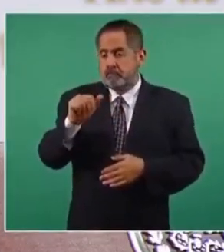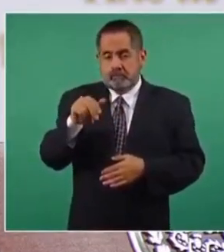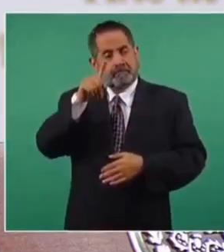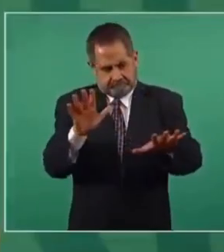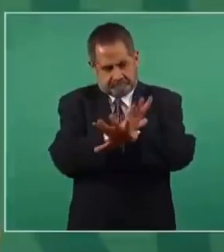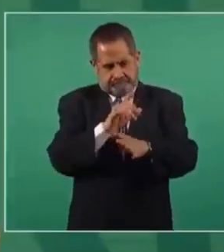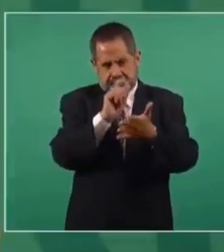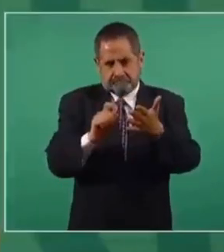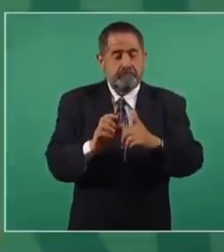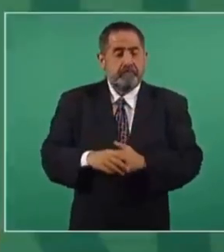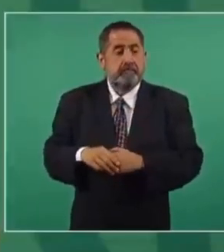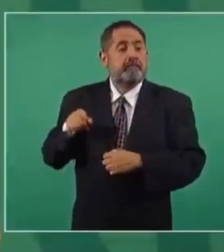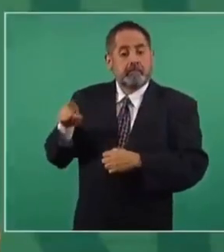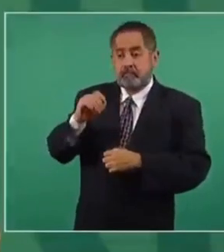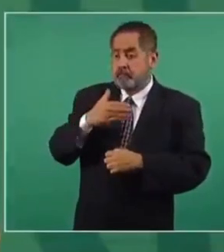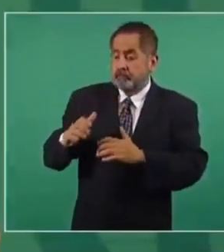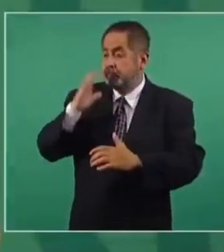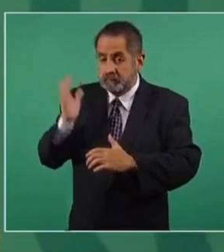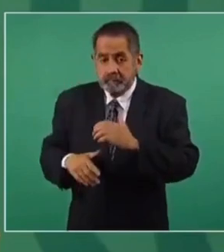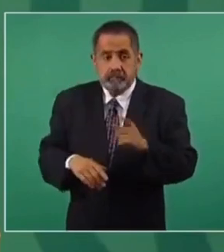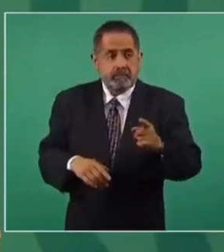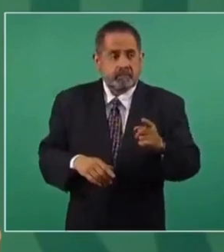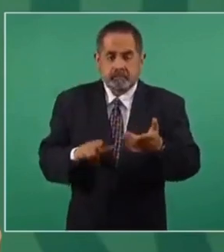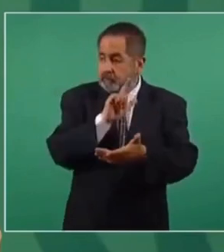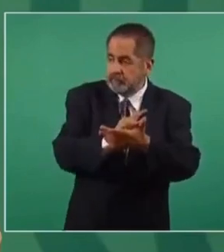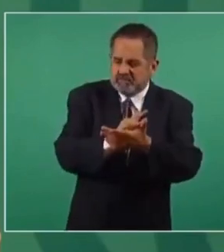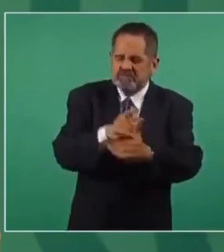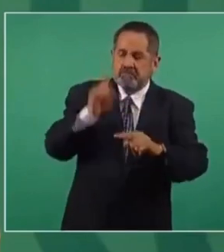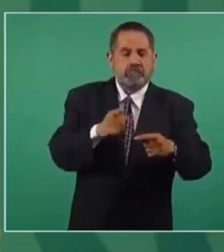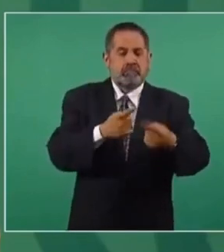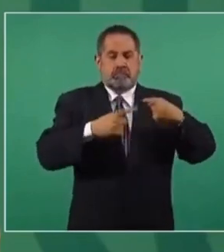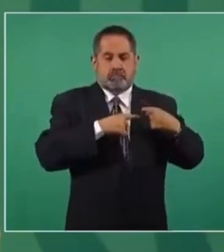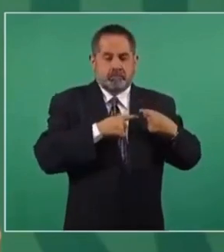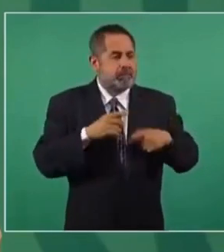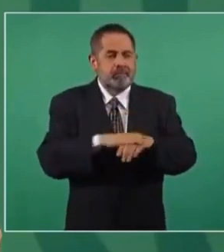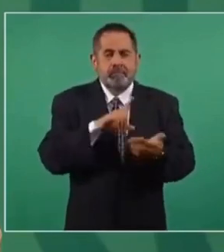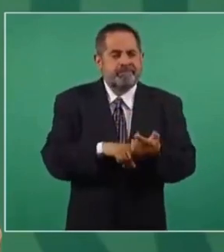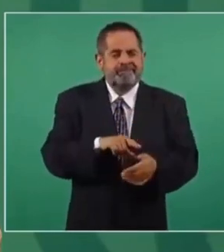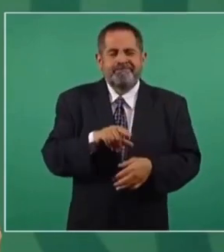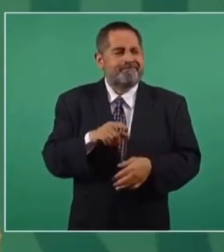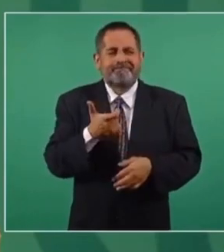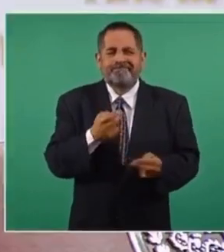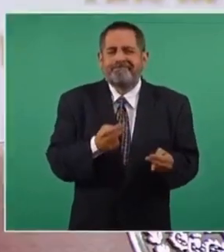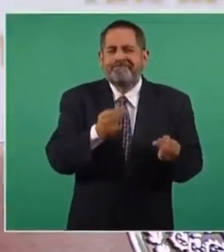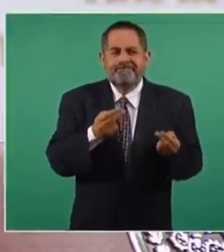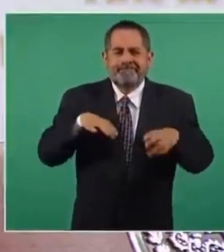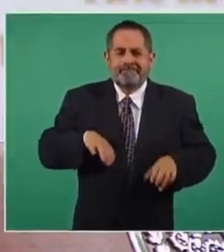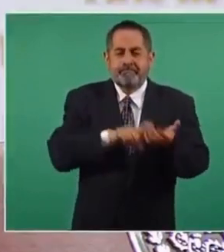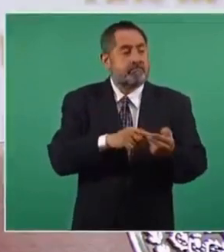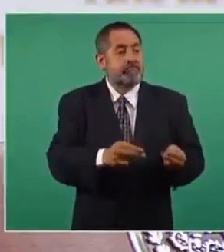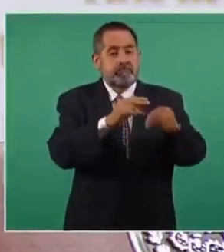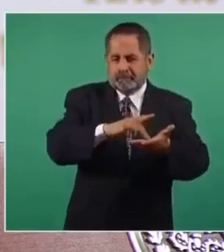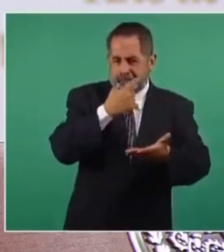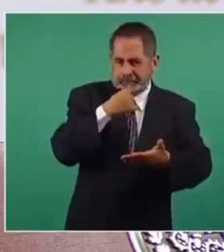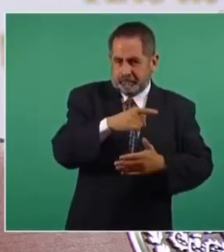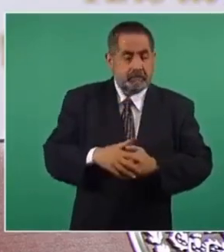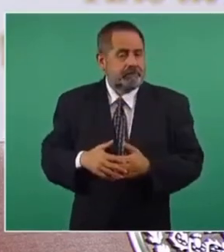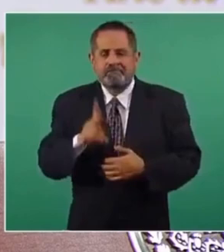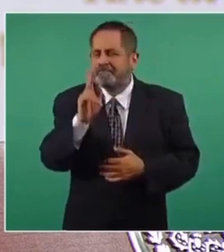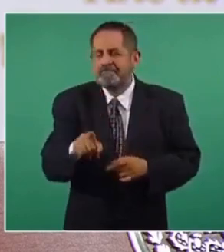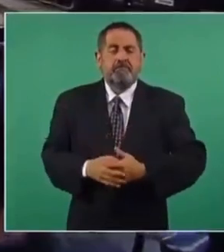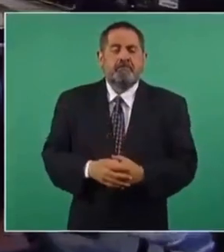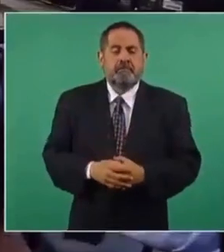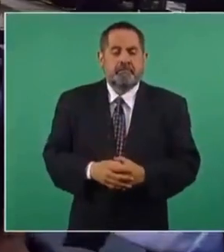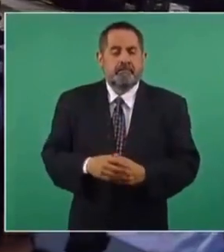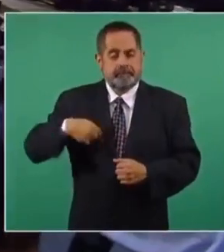una reforma de salud y terminó su mandato y le dieron marcha atrás a la reforma por los intereses creados de la industria farmacéutica. Es exactamente